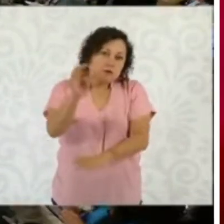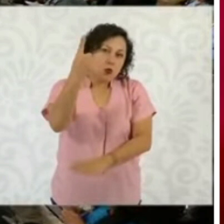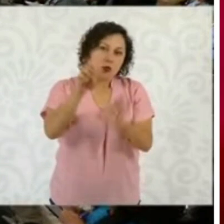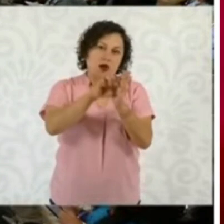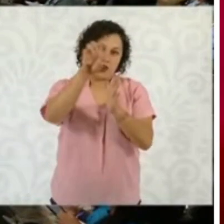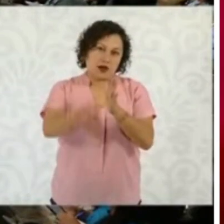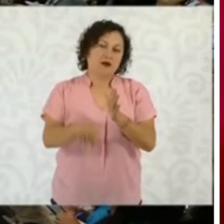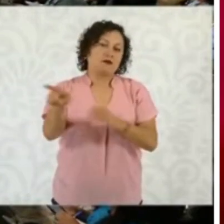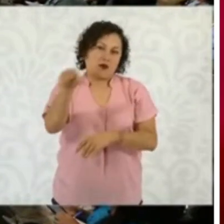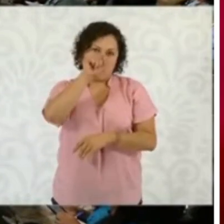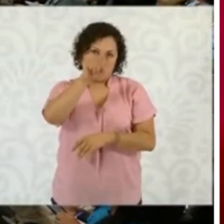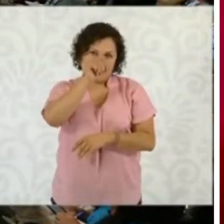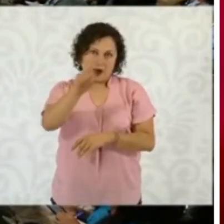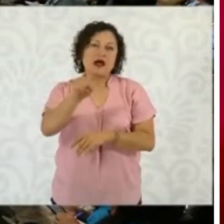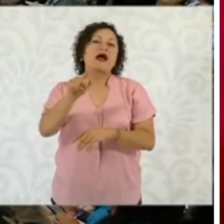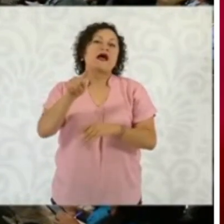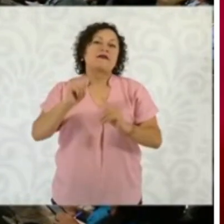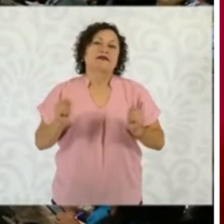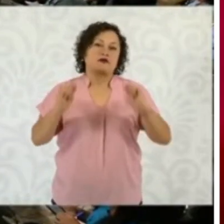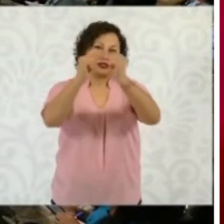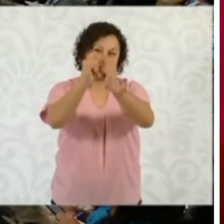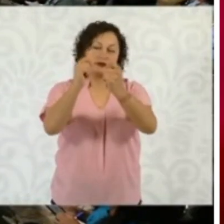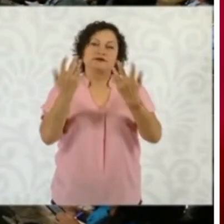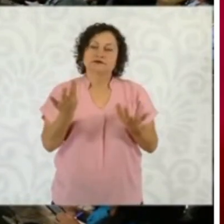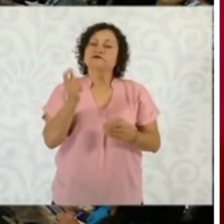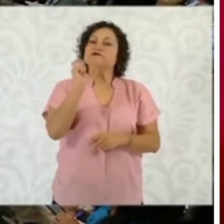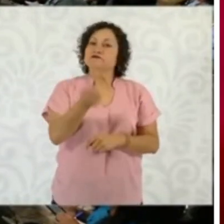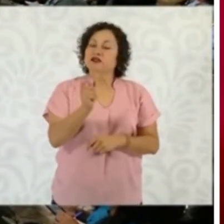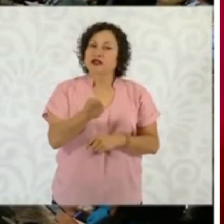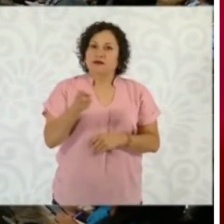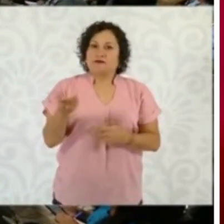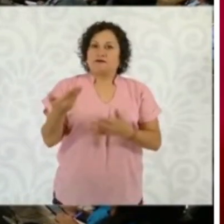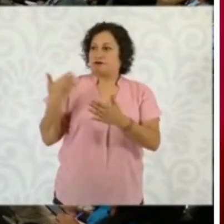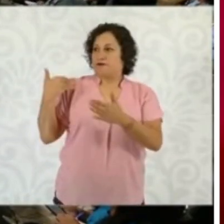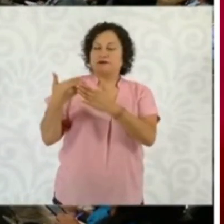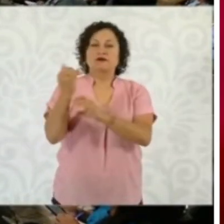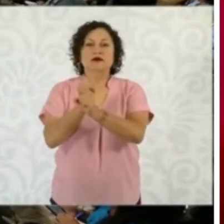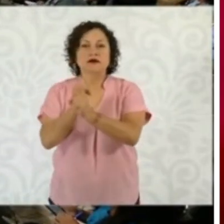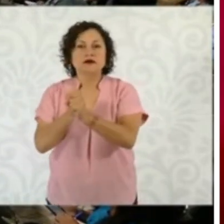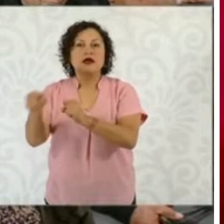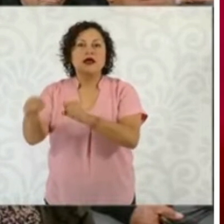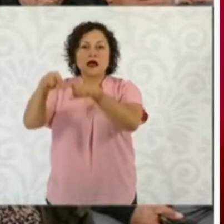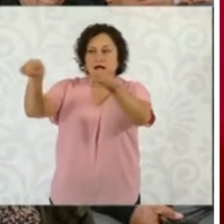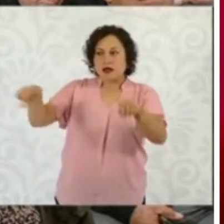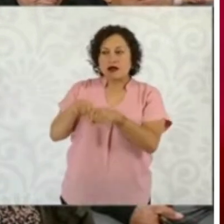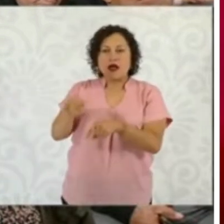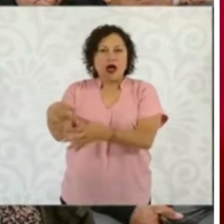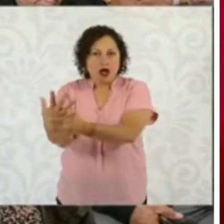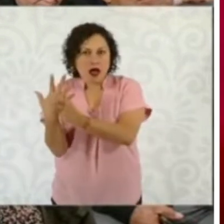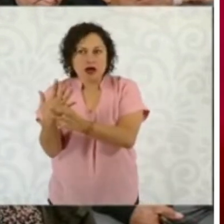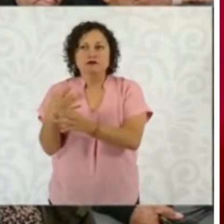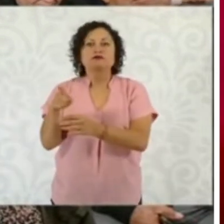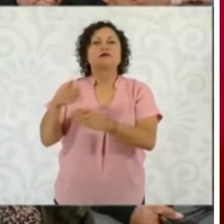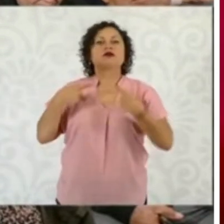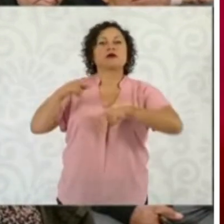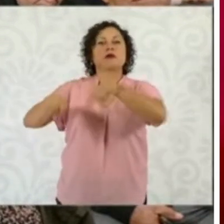incluso el de Teuchitlán. Sabemos que lo que ha ocurrido o lo que hasta el momento se ha podido averiguar sobre o confirmar sobre este campamento es de que era un campo de reclutamiento y de